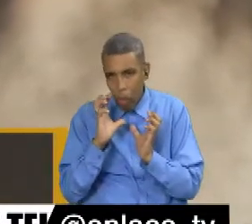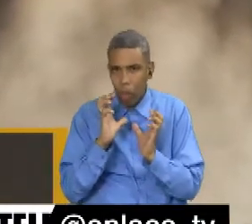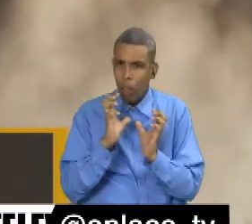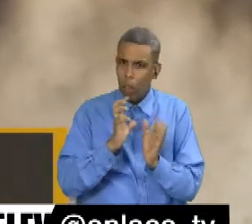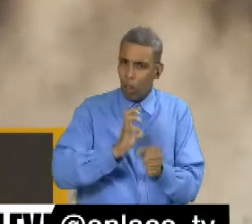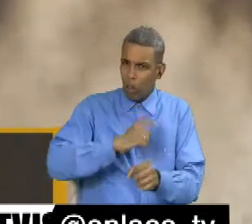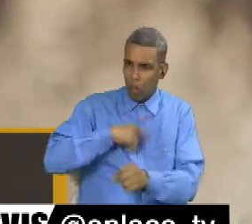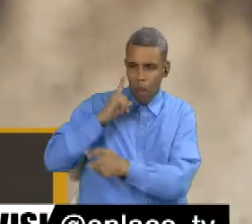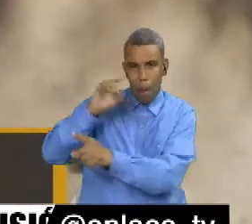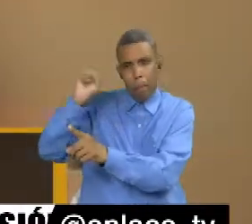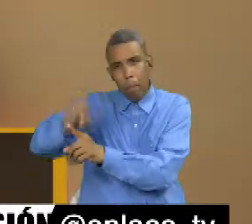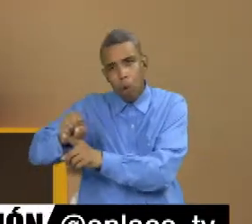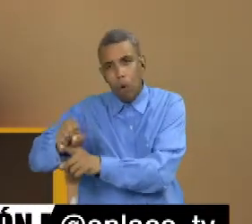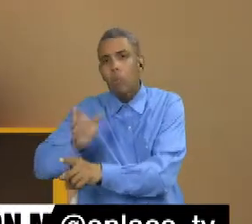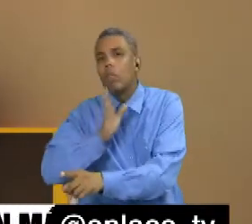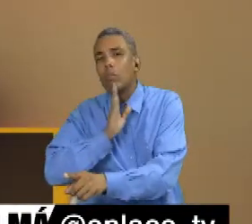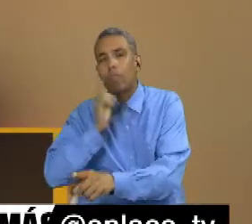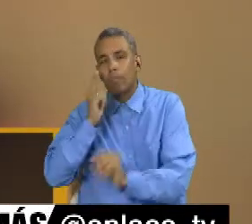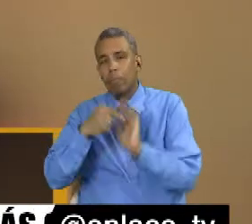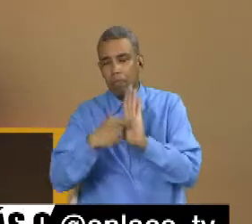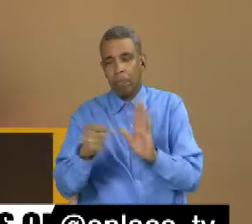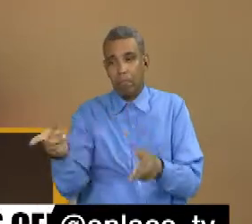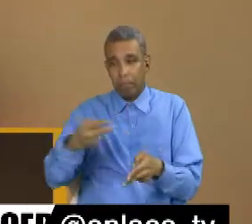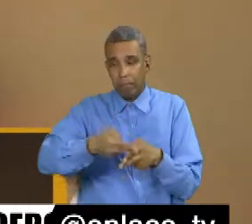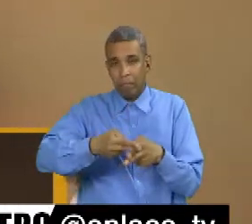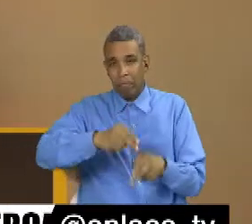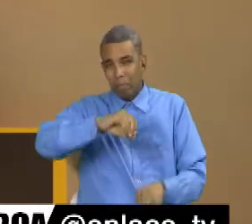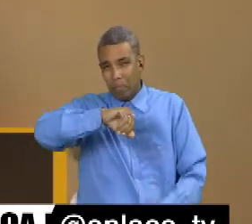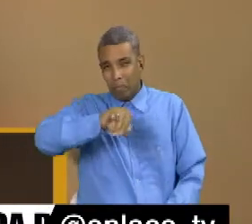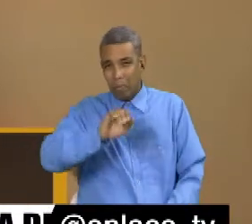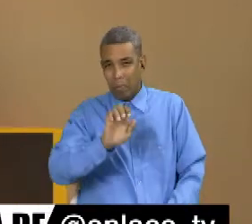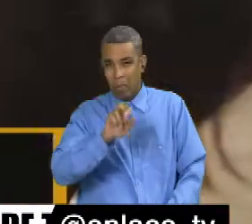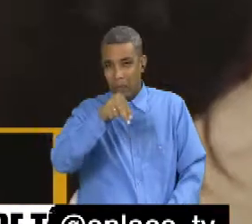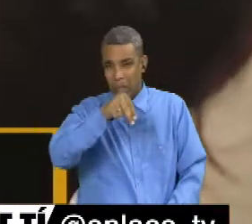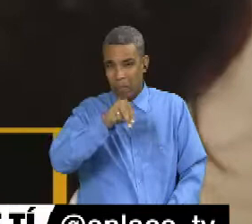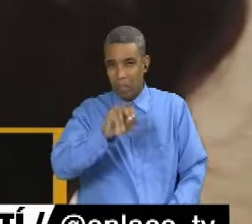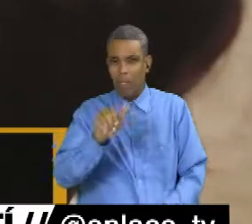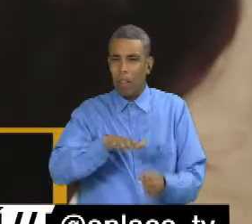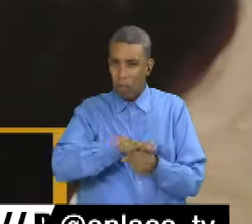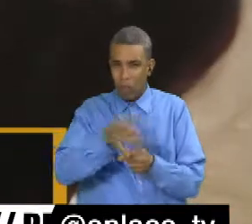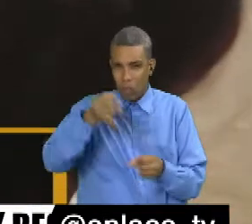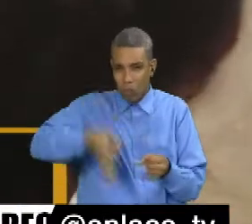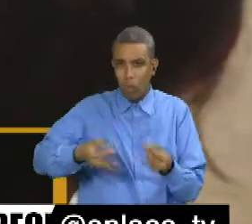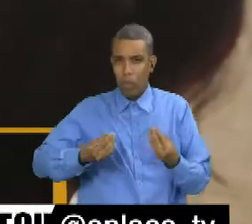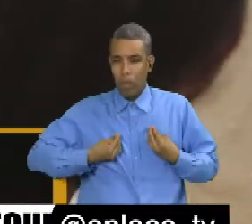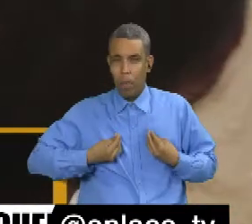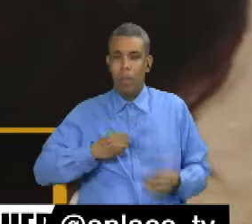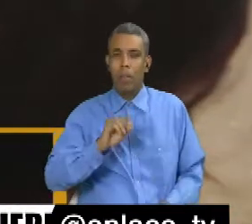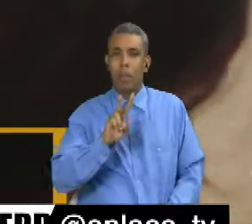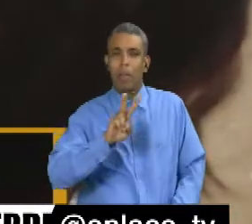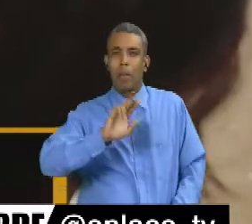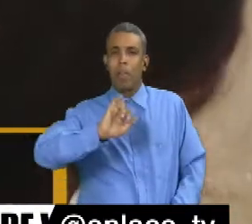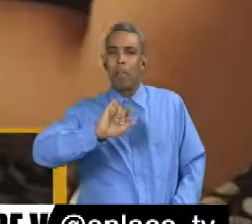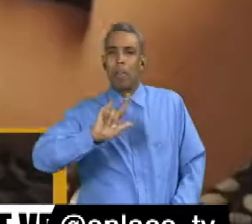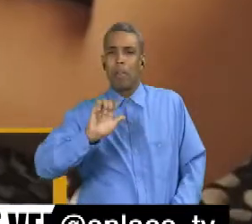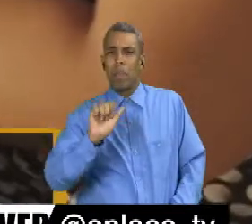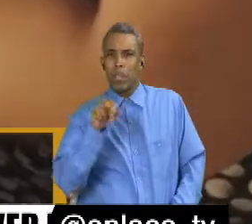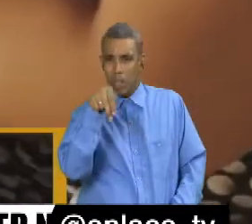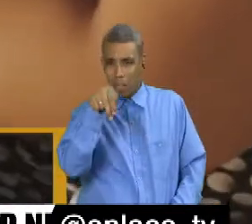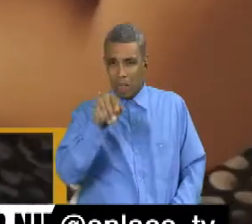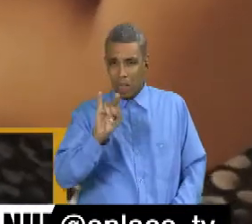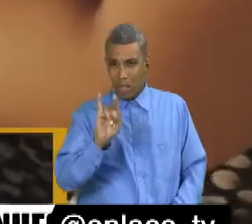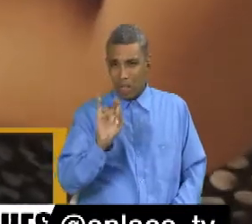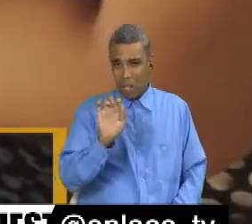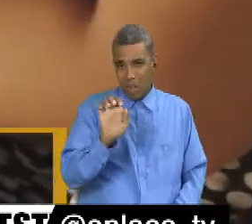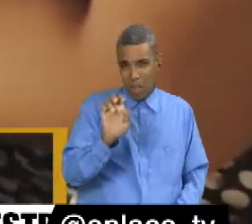una mujer de 38 años de edad, habitante del barrio Villanueva y madre cabeza de familia, no aguanta más su estado